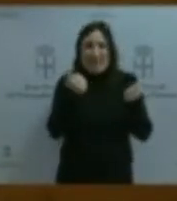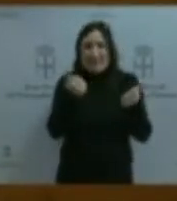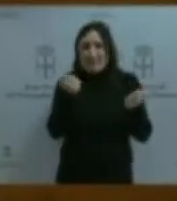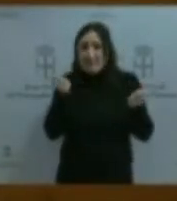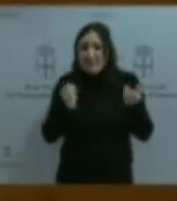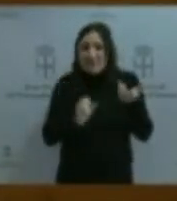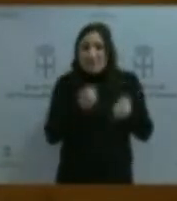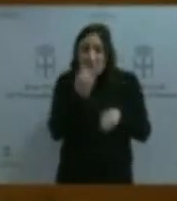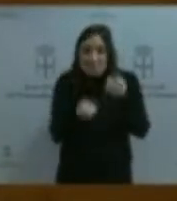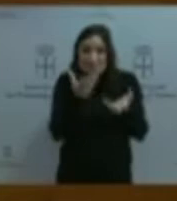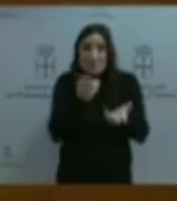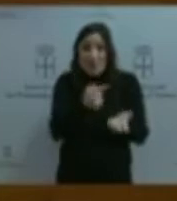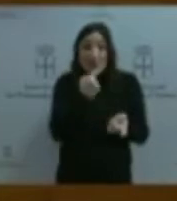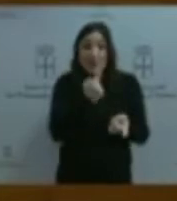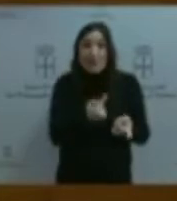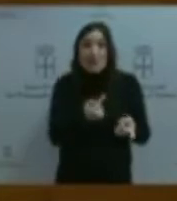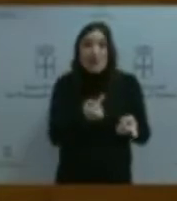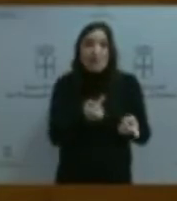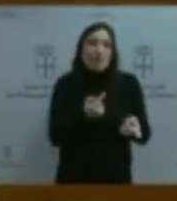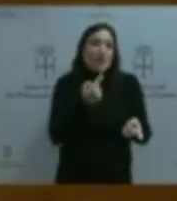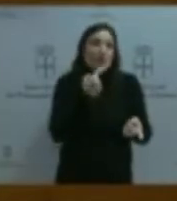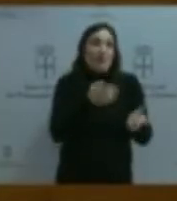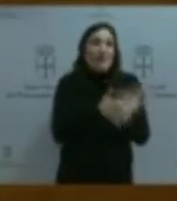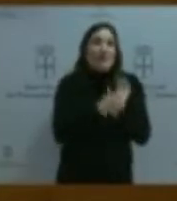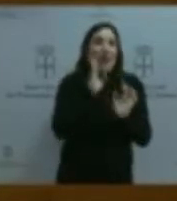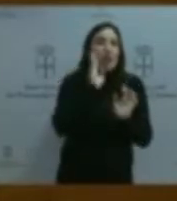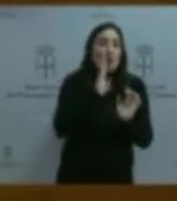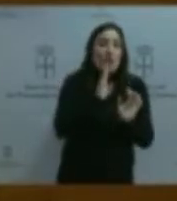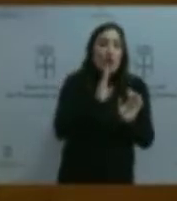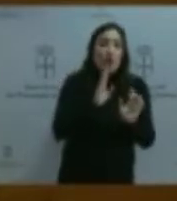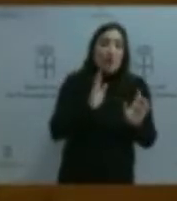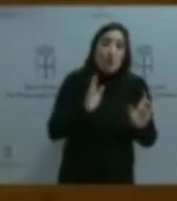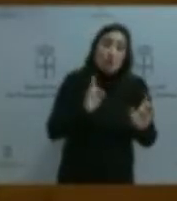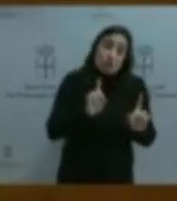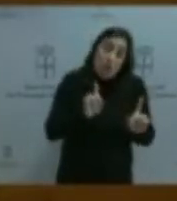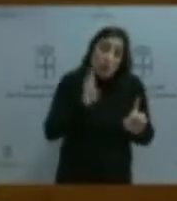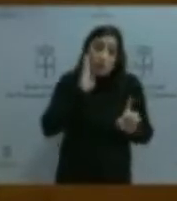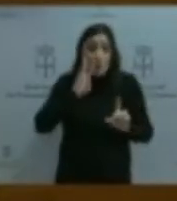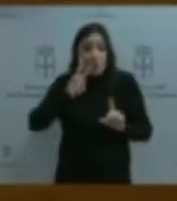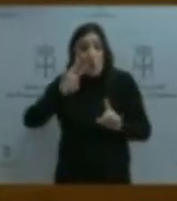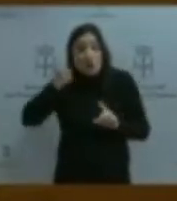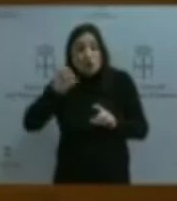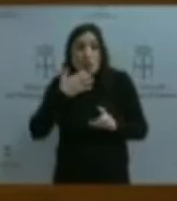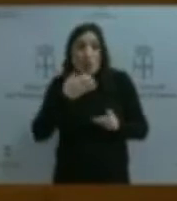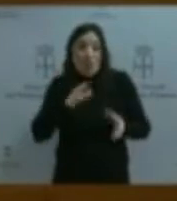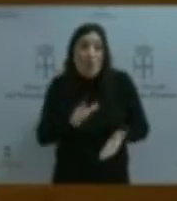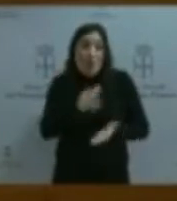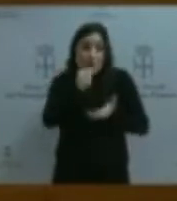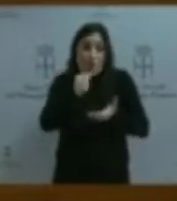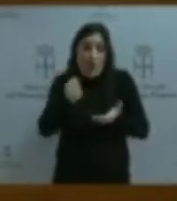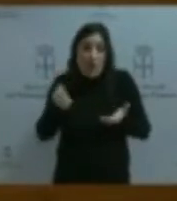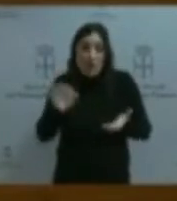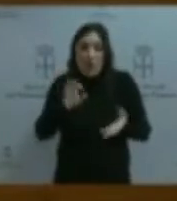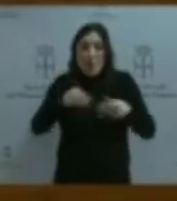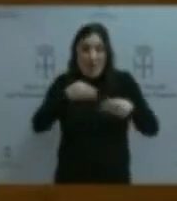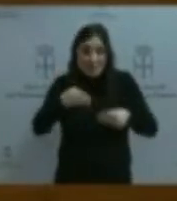traducen como suciedad. Entendemos que la suciedad son otras cuestiones. La suciedad son bolsas de basura, son plásticos o incluso otros elementos que quedan